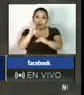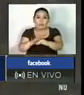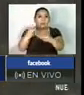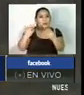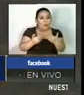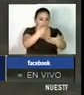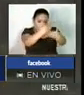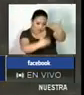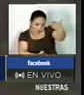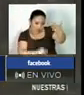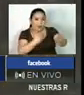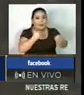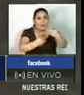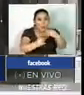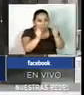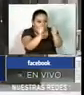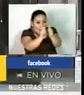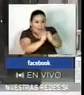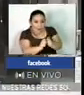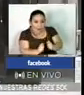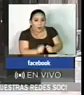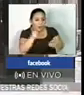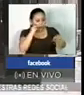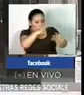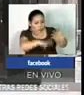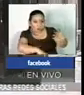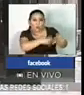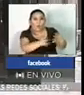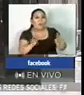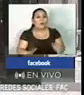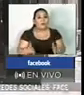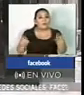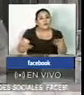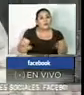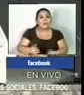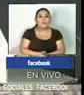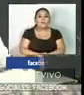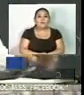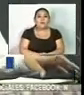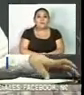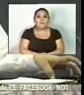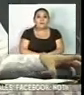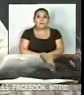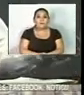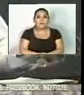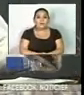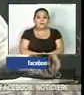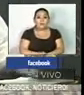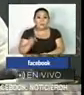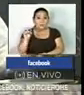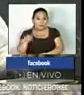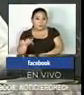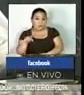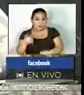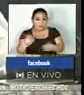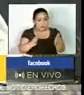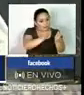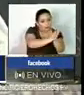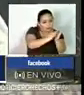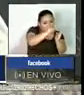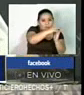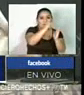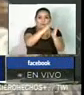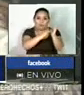plan detallado y ahora con cronograma específico de las medidas a tomar. Presentamos el plan, nos piden mayor